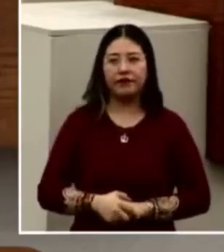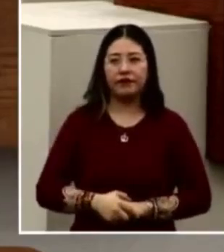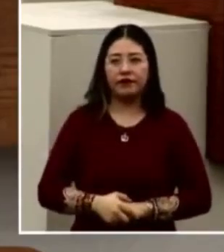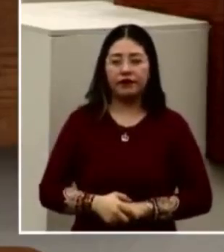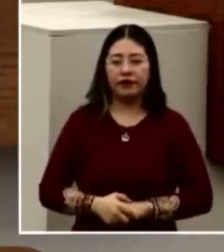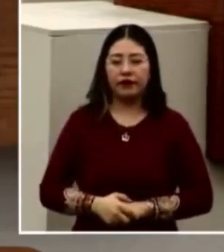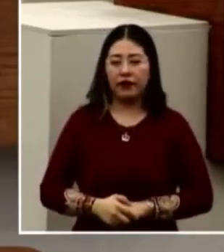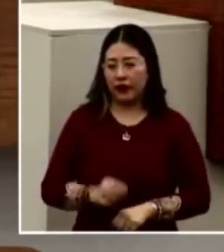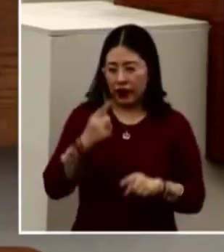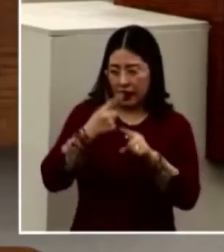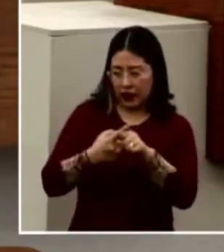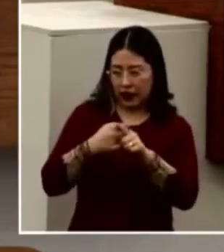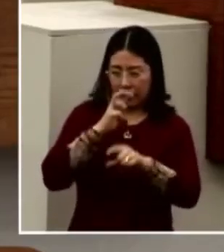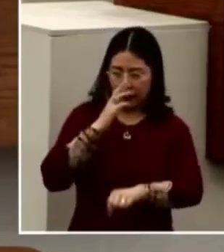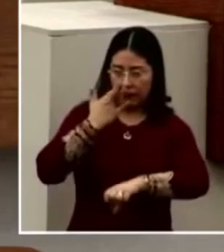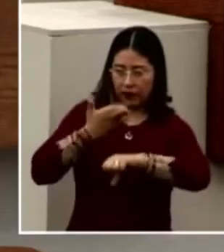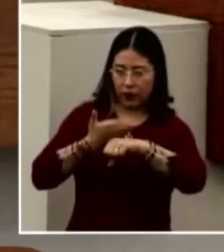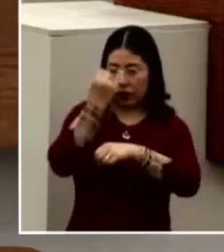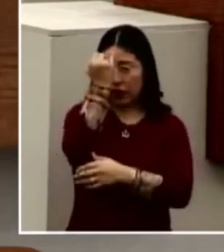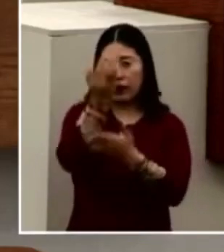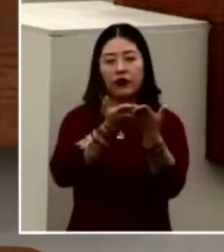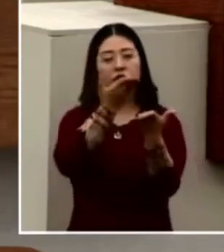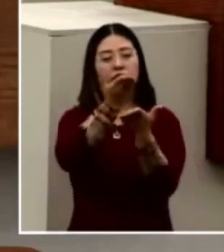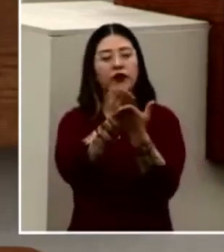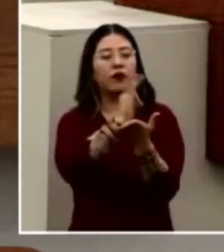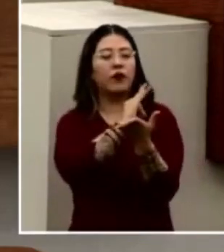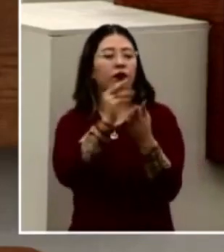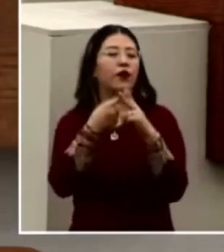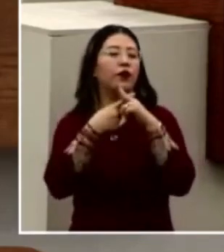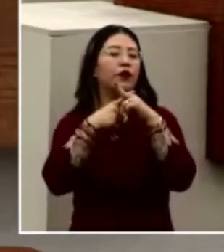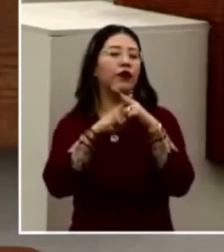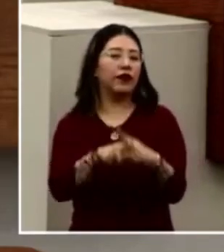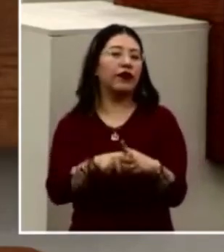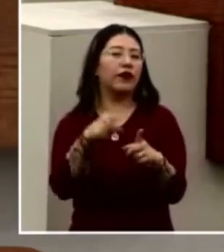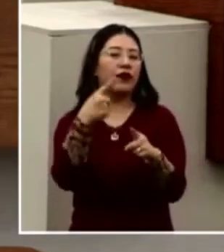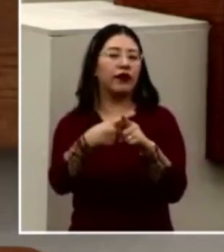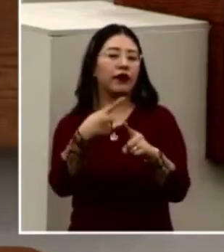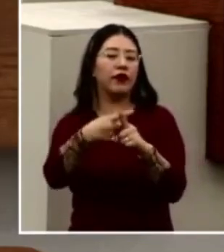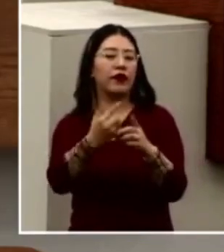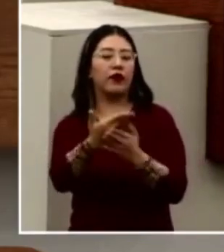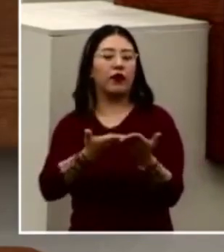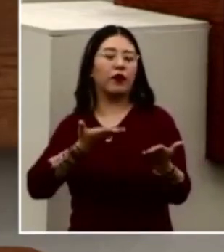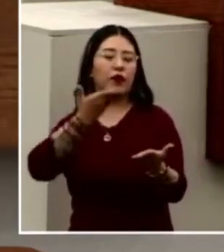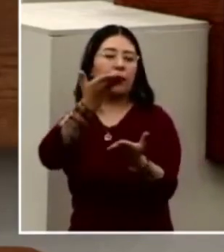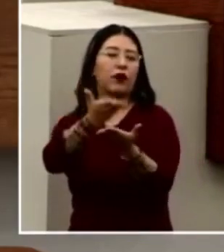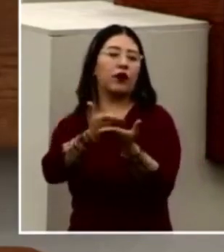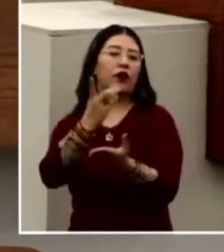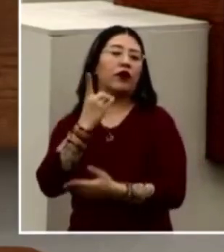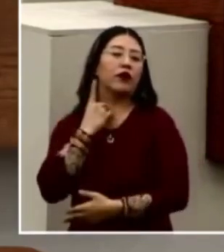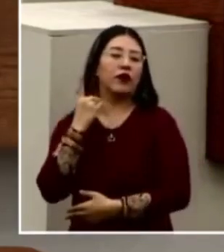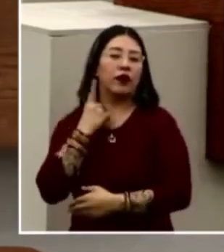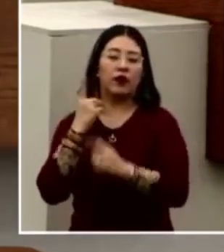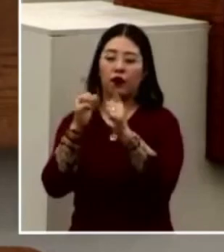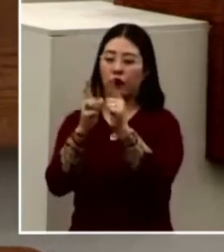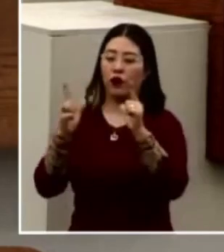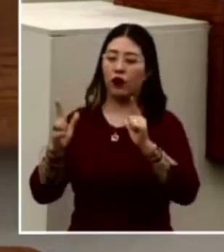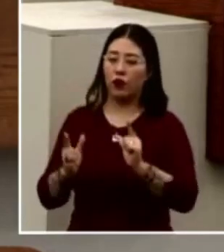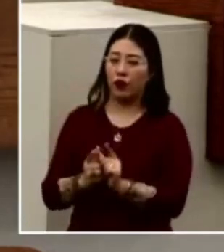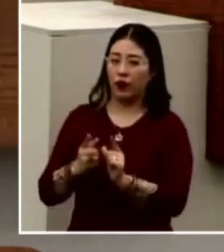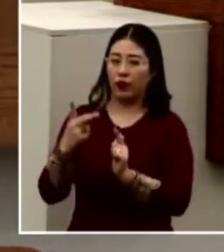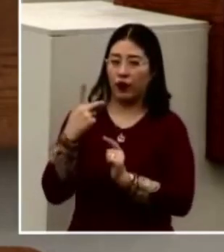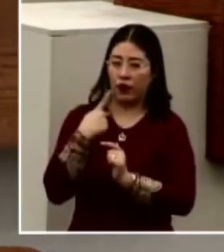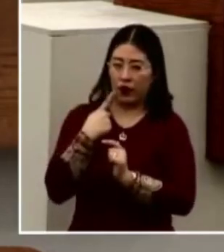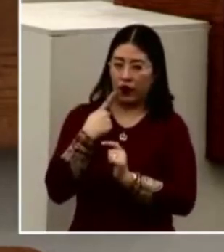Es una iniciativa que de origen la presentó una diputada de la fracción